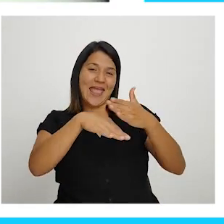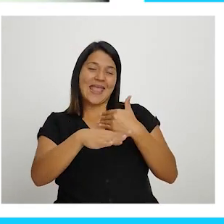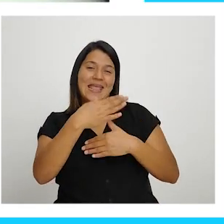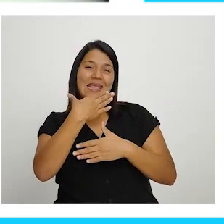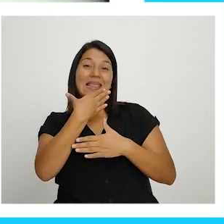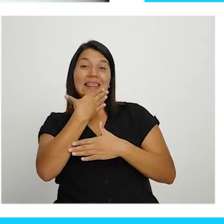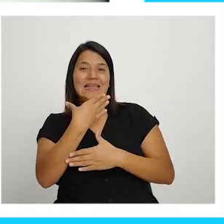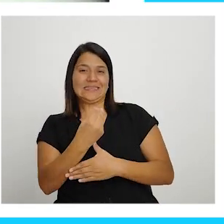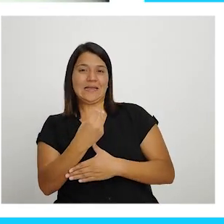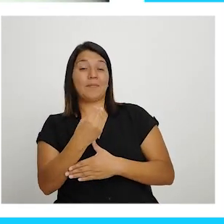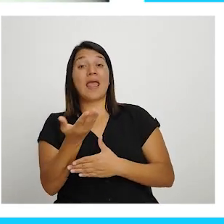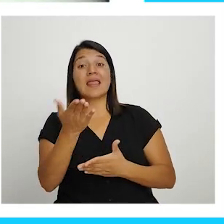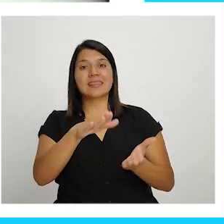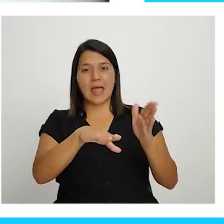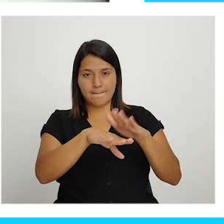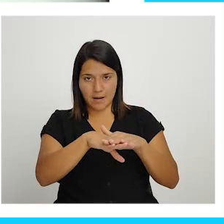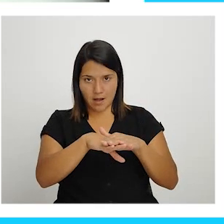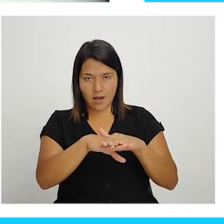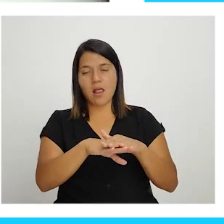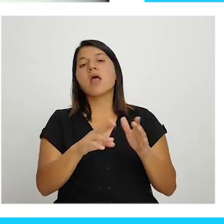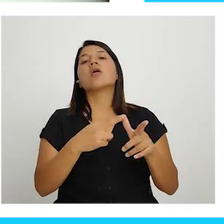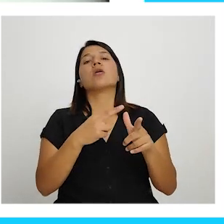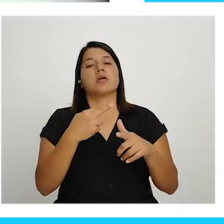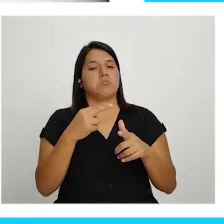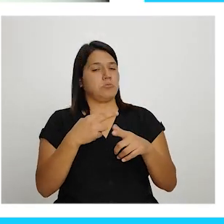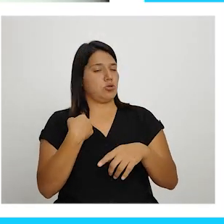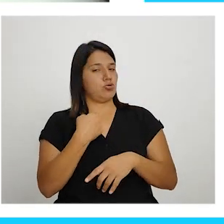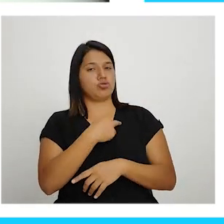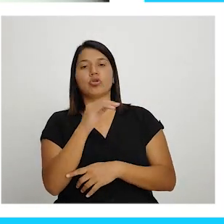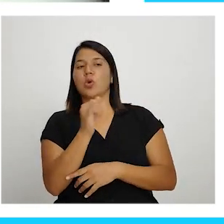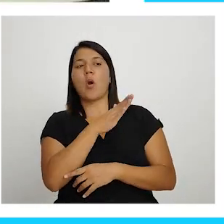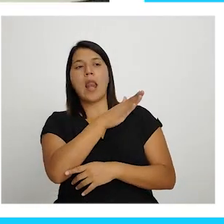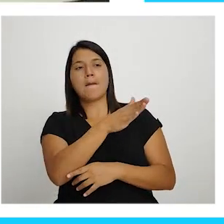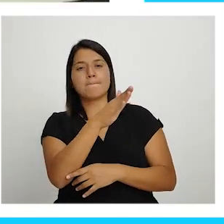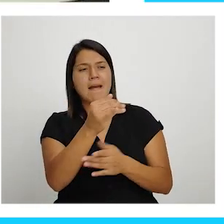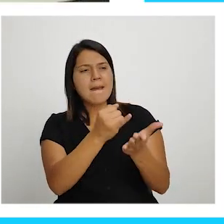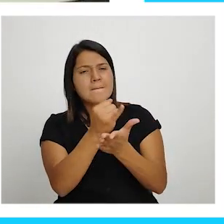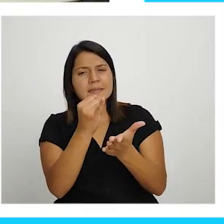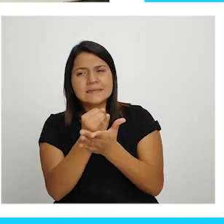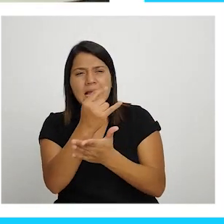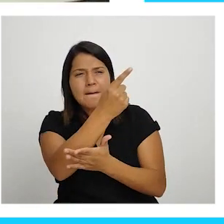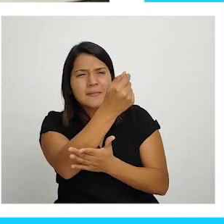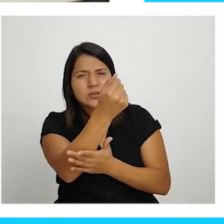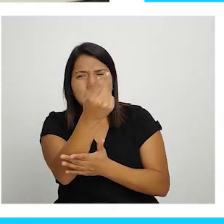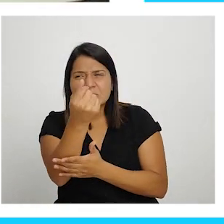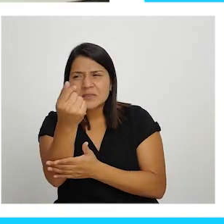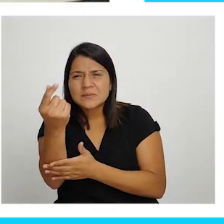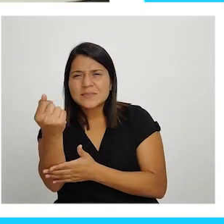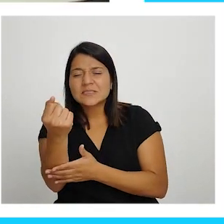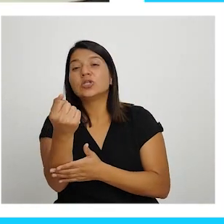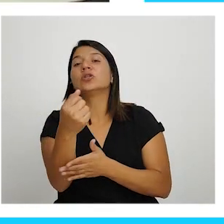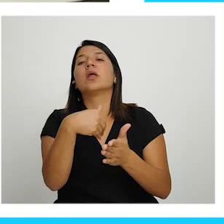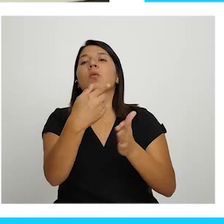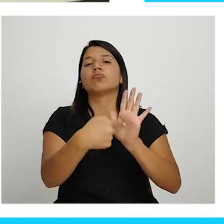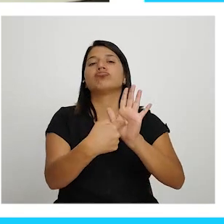los famosos tamalitos. Vamos a estarle dando mucha divulgación a eso en estos